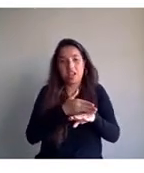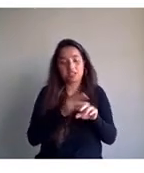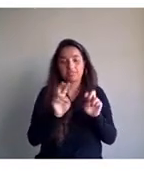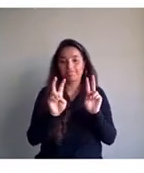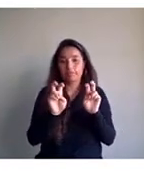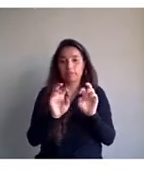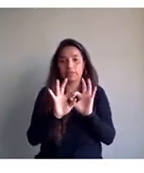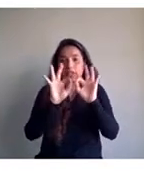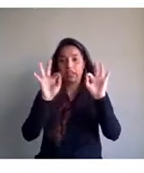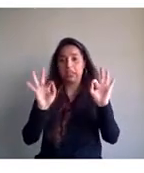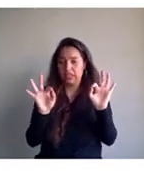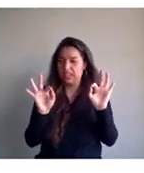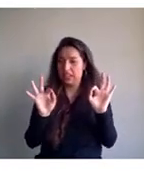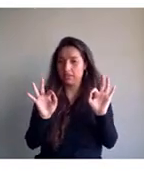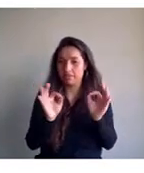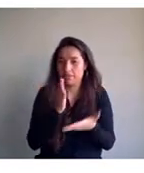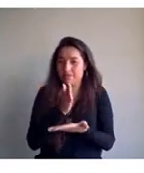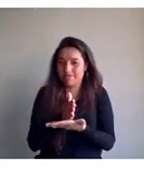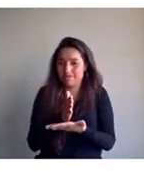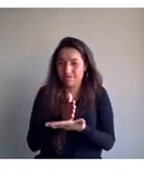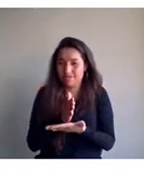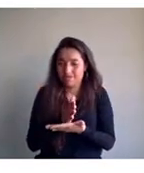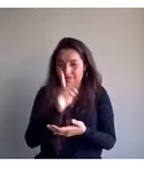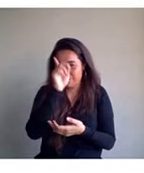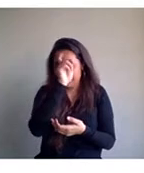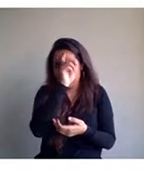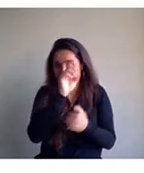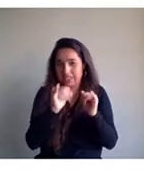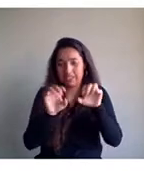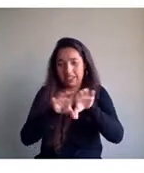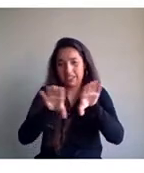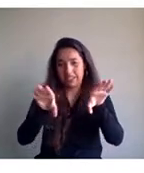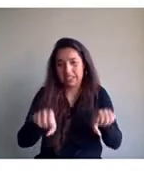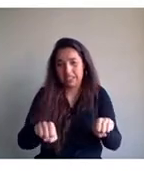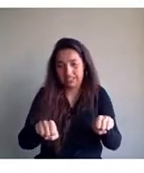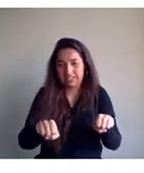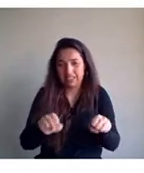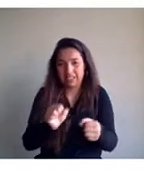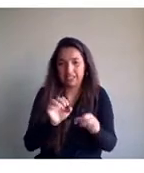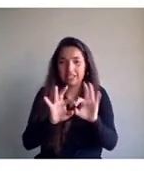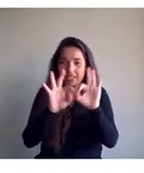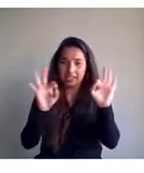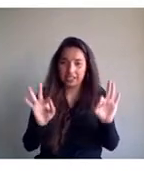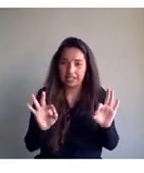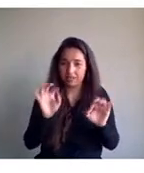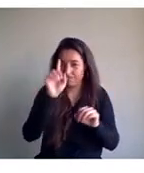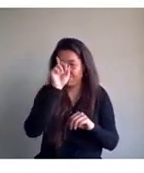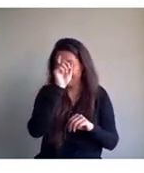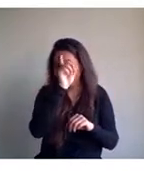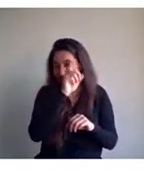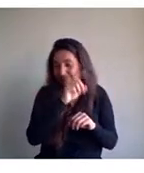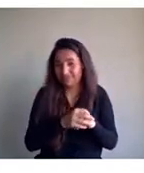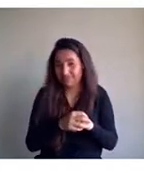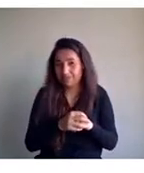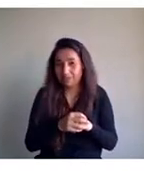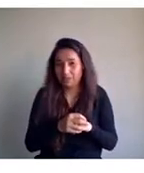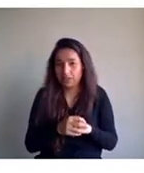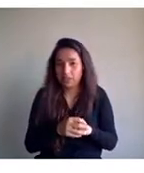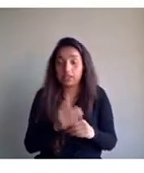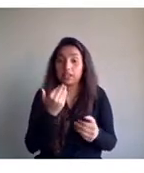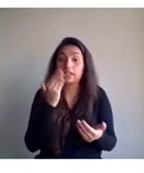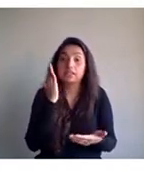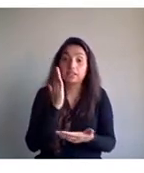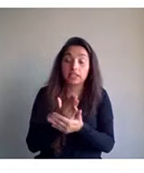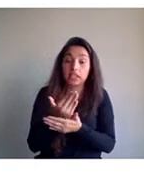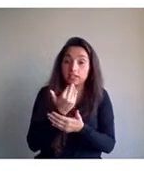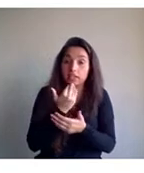causalidad un sistema educativo que debe preparar para ello quiere preparar incluso a los empleadores para romper repito con